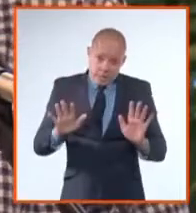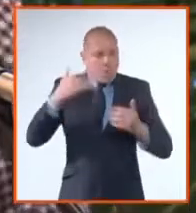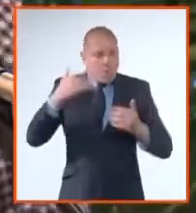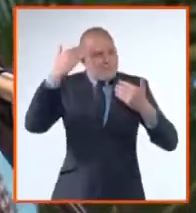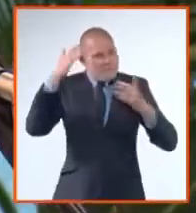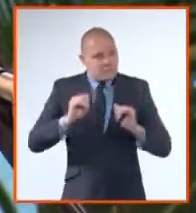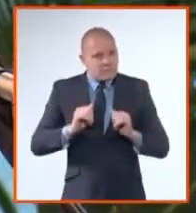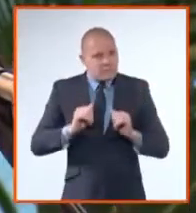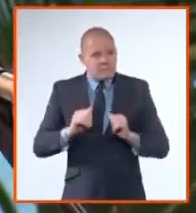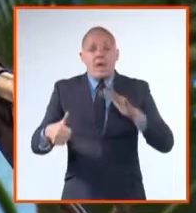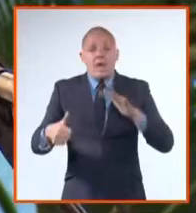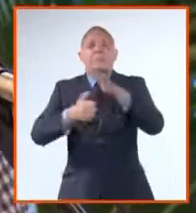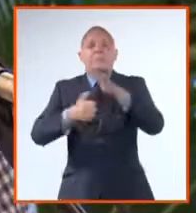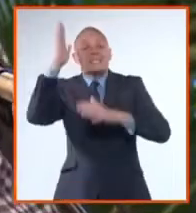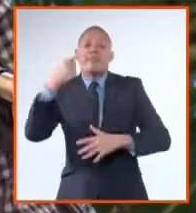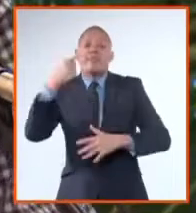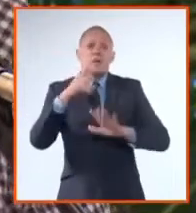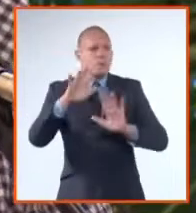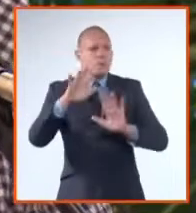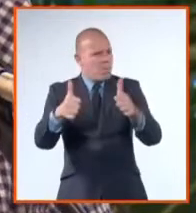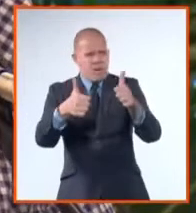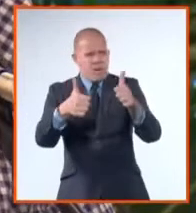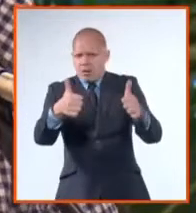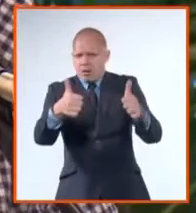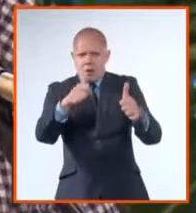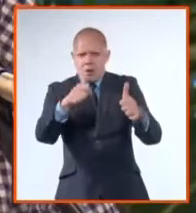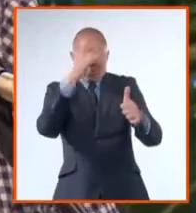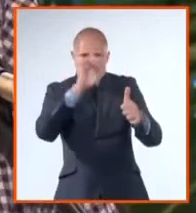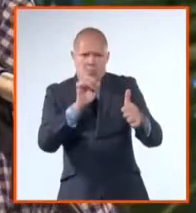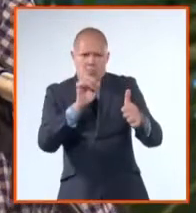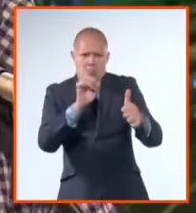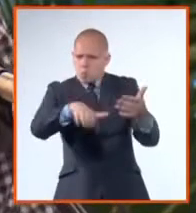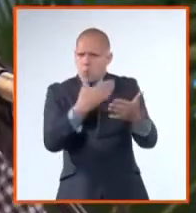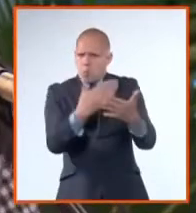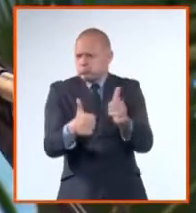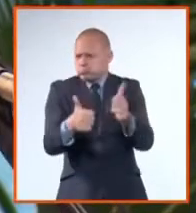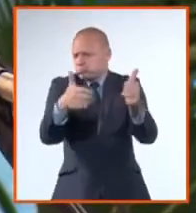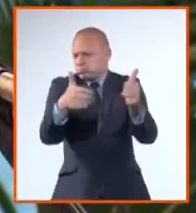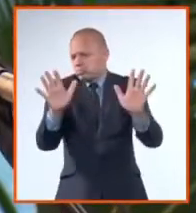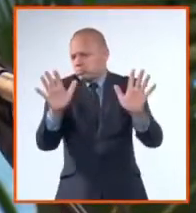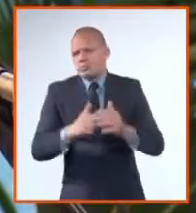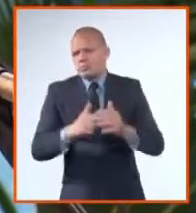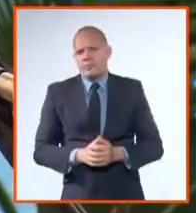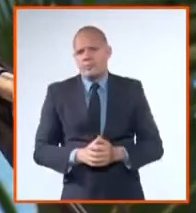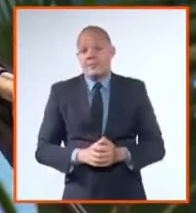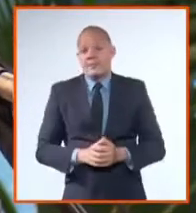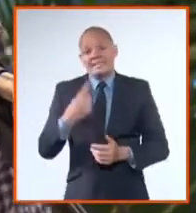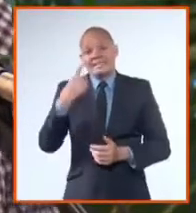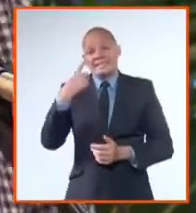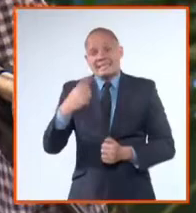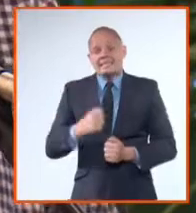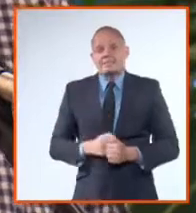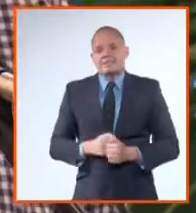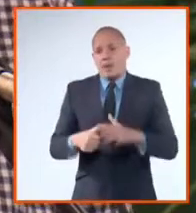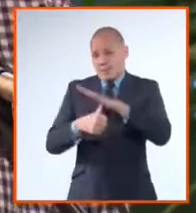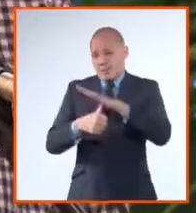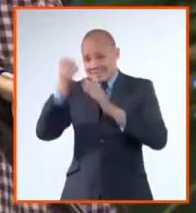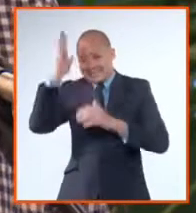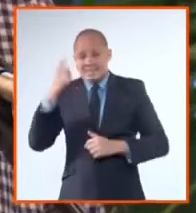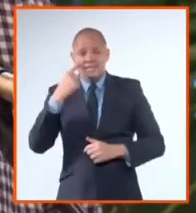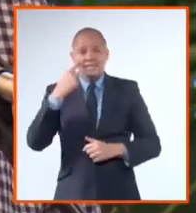esto es para proponer y el tema que tenemos en horizonte. Mucho debería también cambiarse. Cada universidad entrega el grado